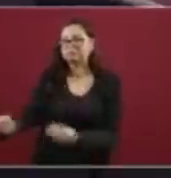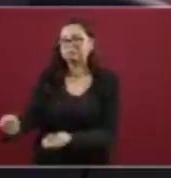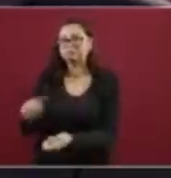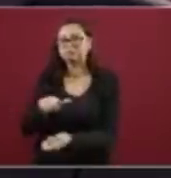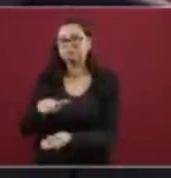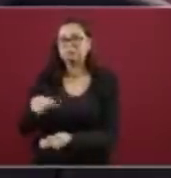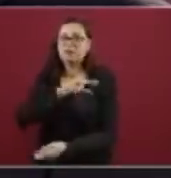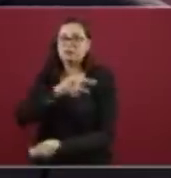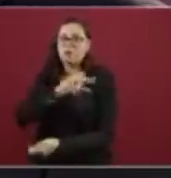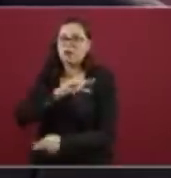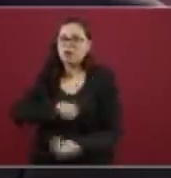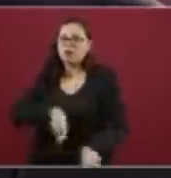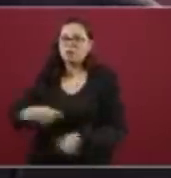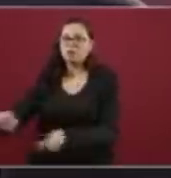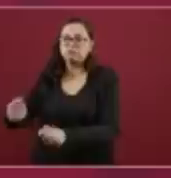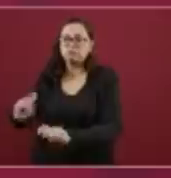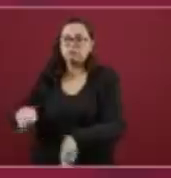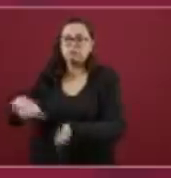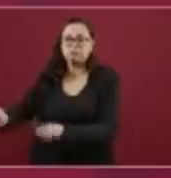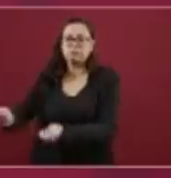con la idea de